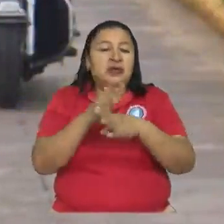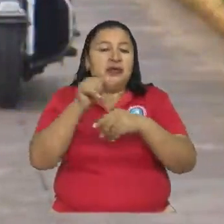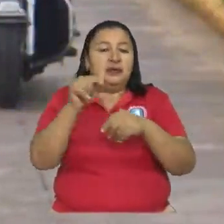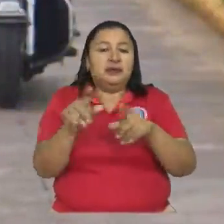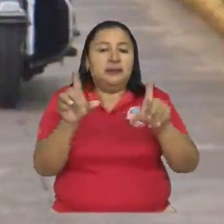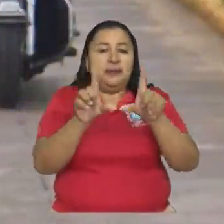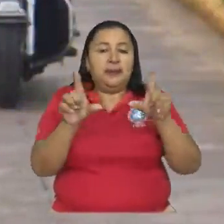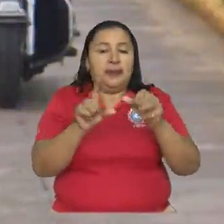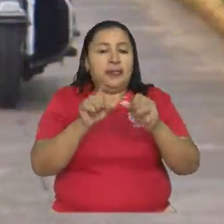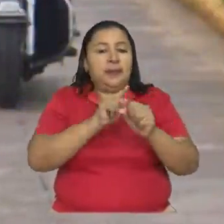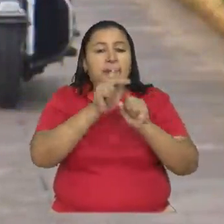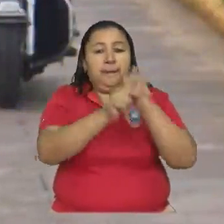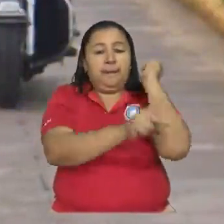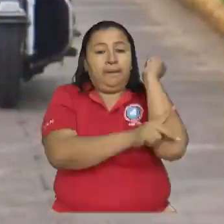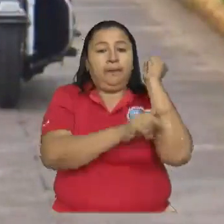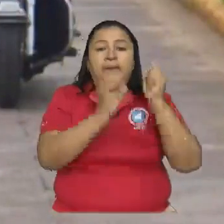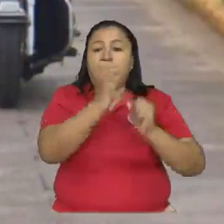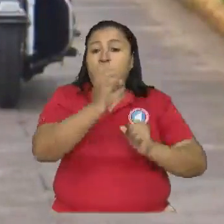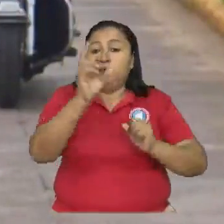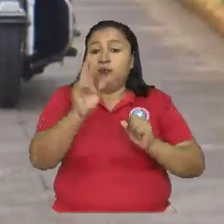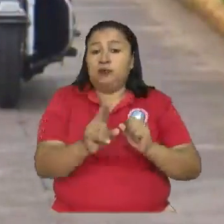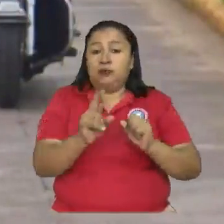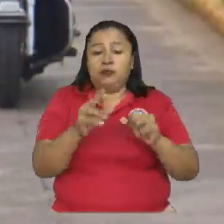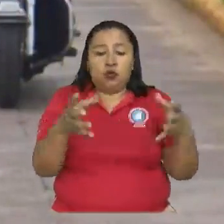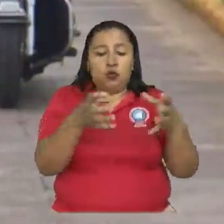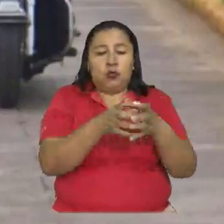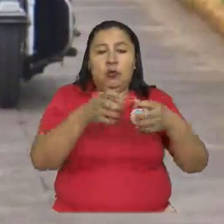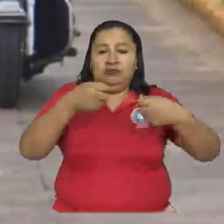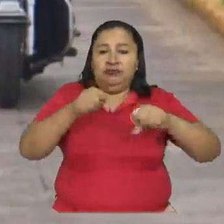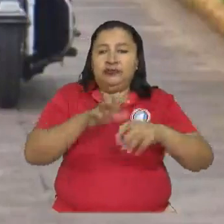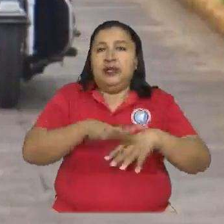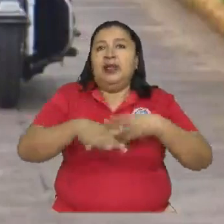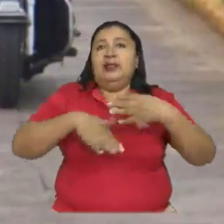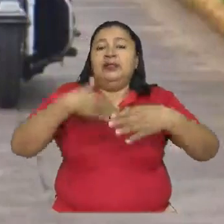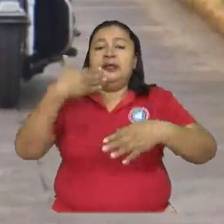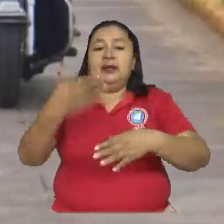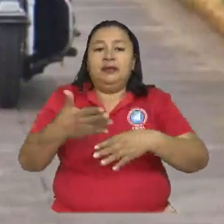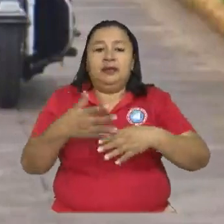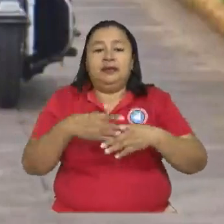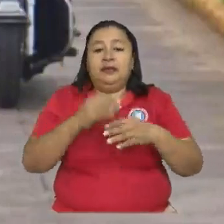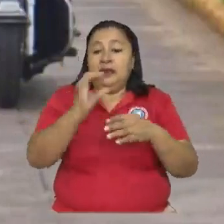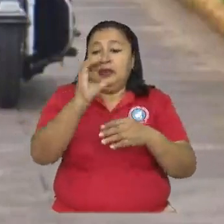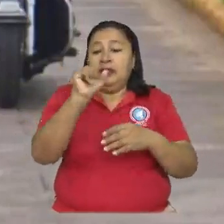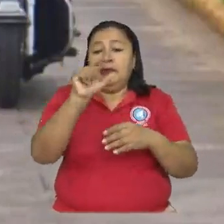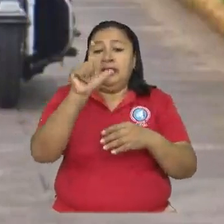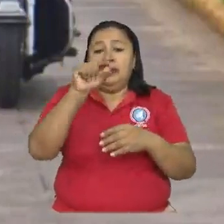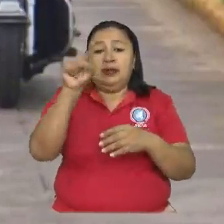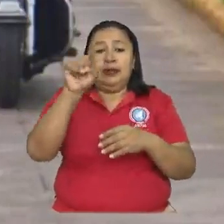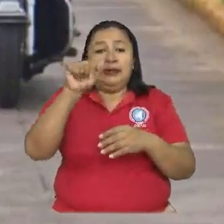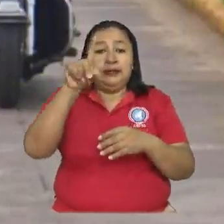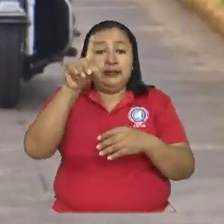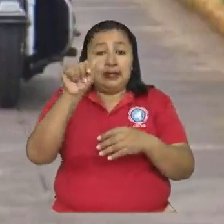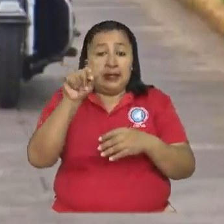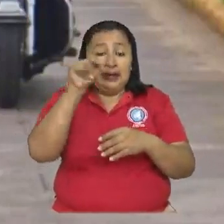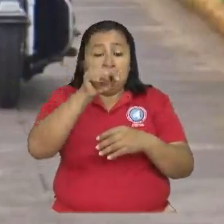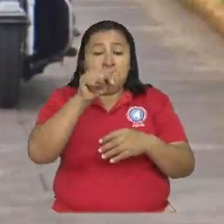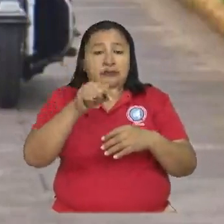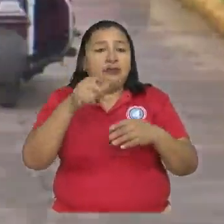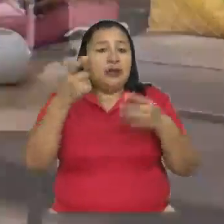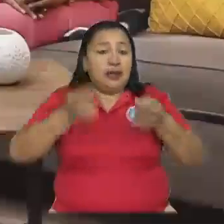la hermana Costa Rica, ¿verdad? Luego vimos también la calzada, cómo estuvo repleto